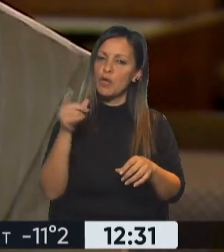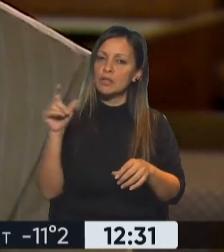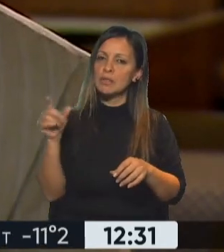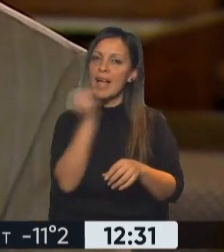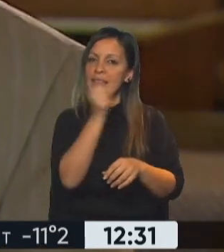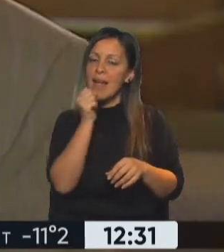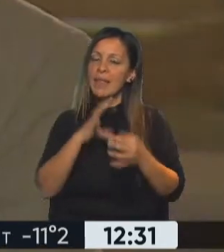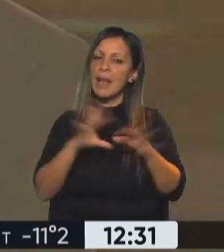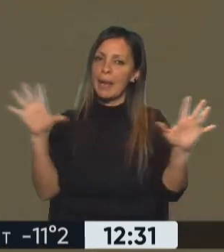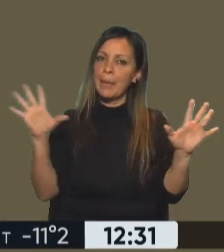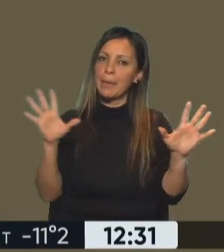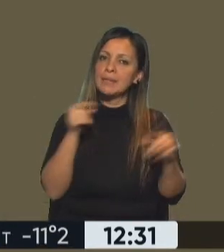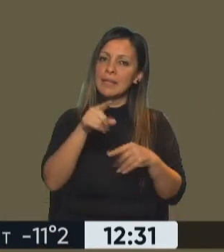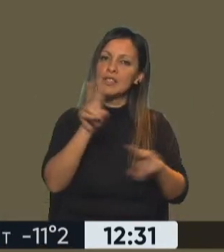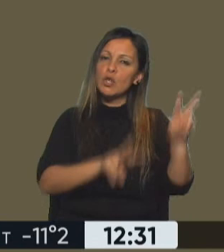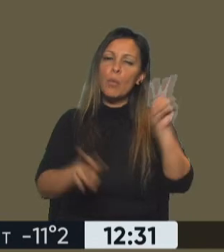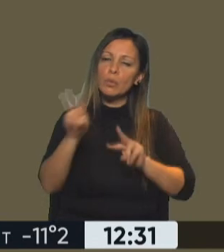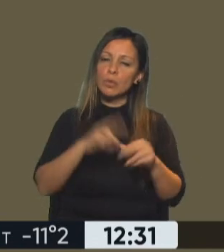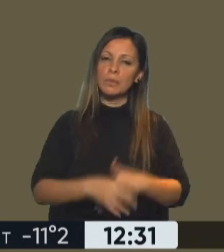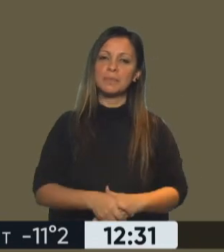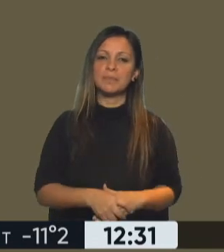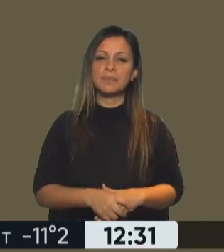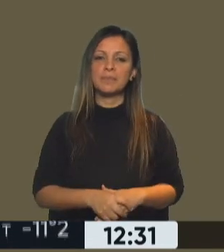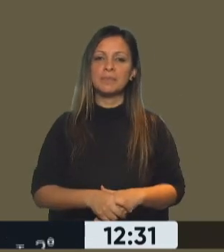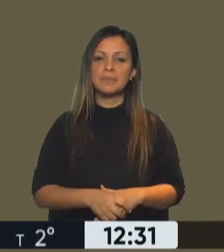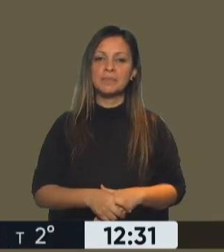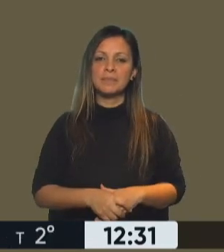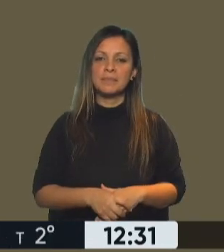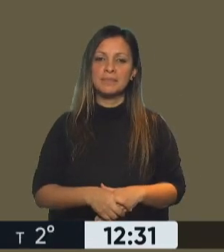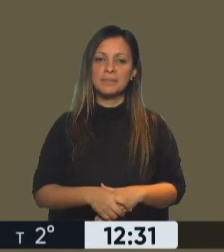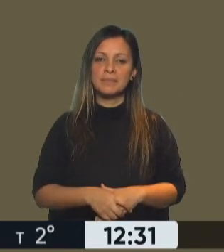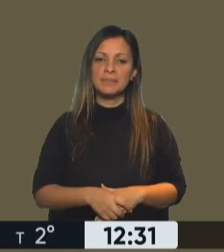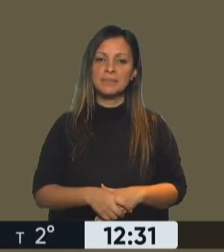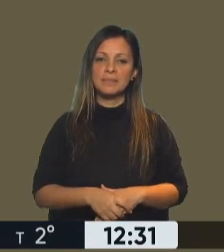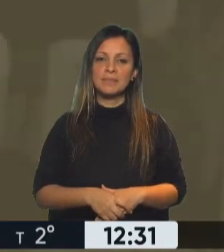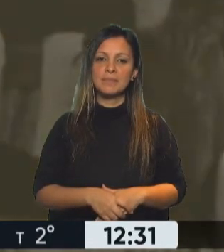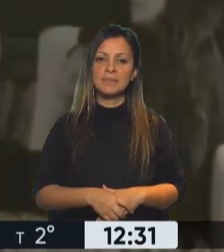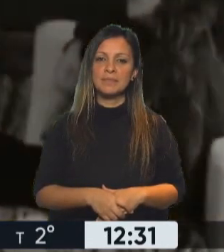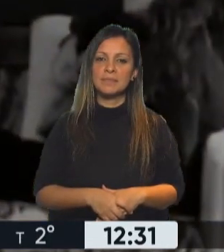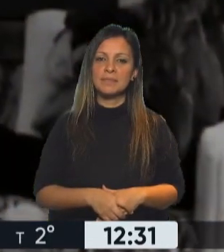y eso es lo que uno busca también, esa libertad. Me retrasé, sí.